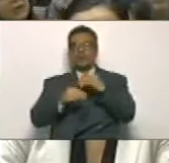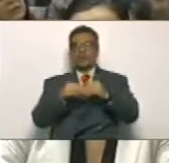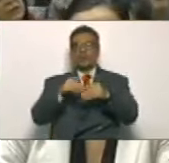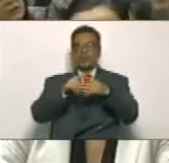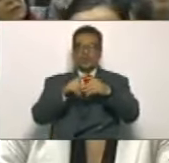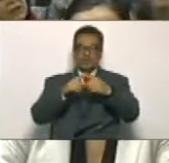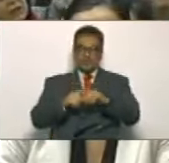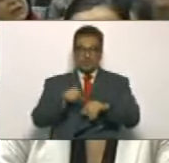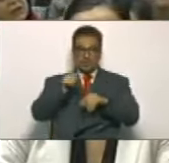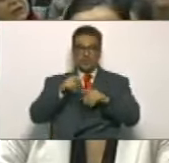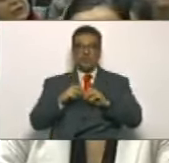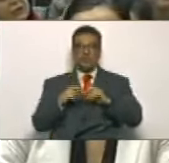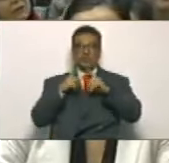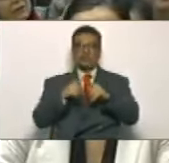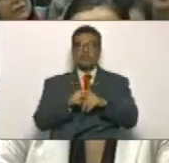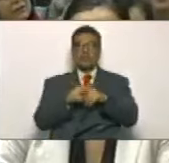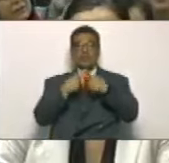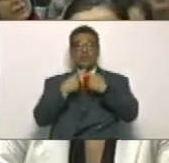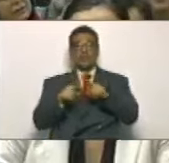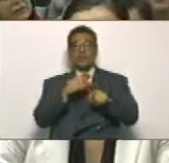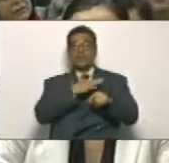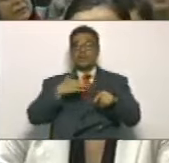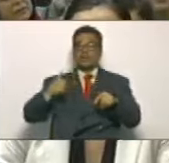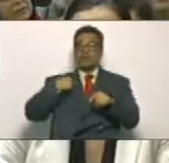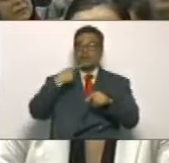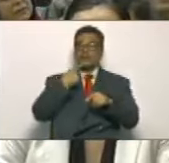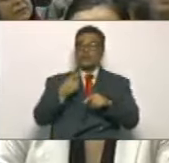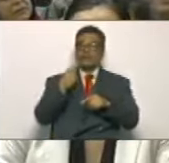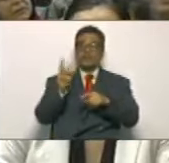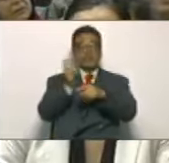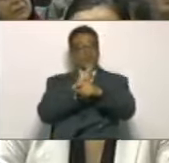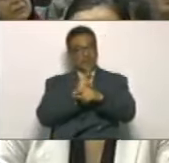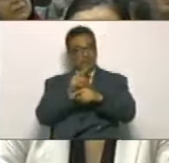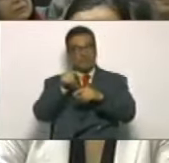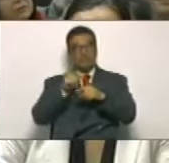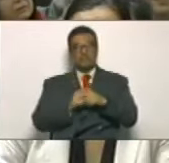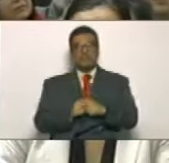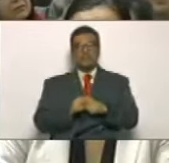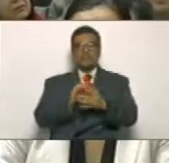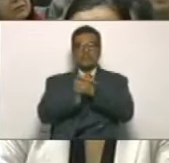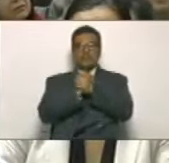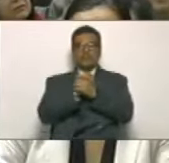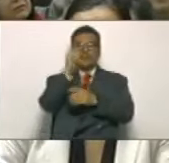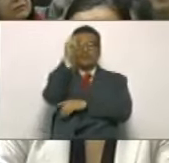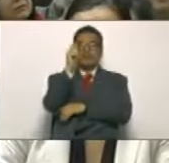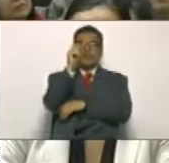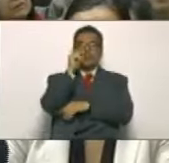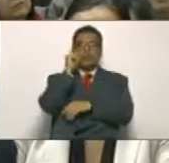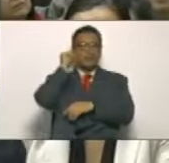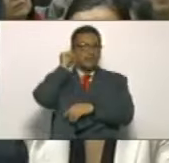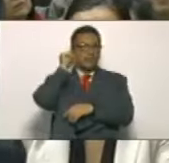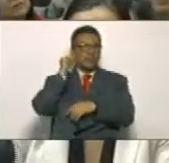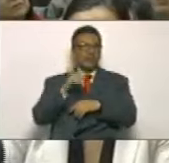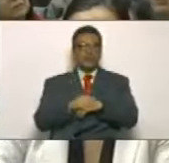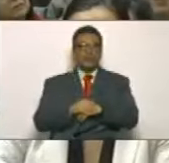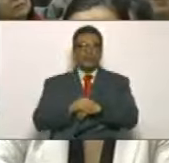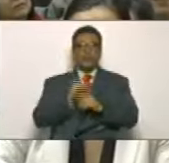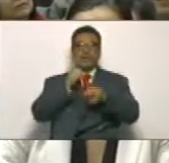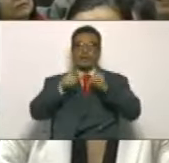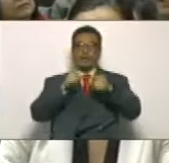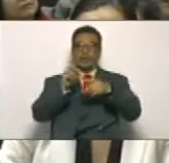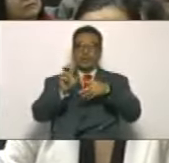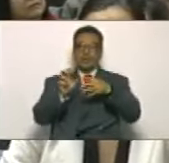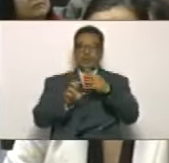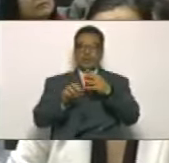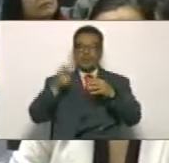están planteando para ello. Pero quisiéramos resaltar rápidamente, compatriotas, diputados y compañeros, varios elementos